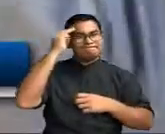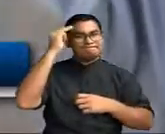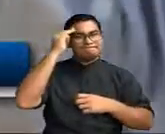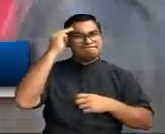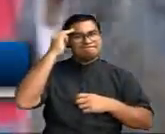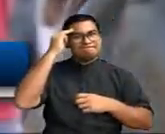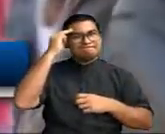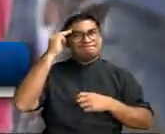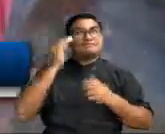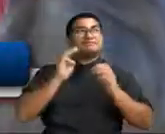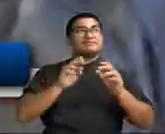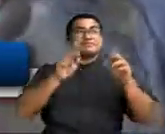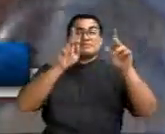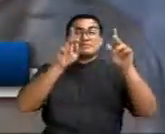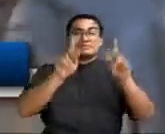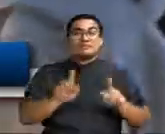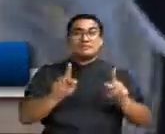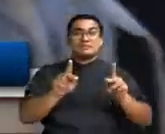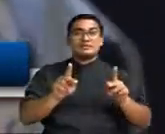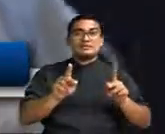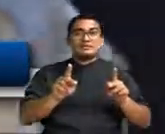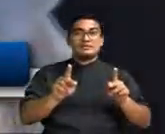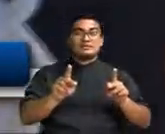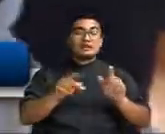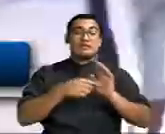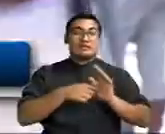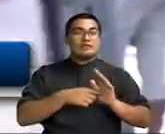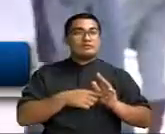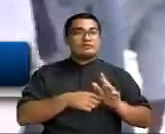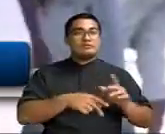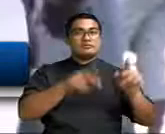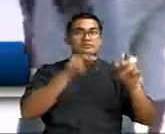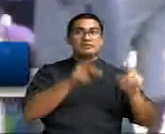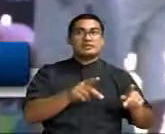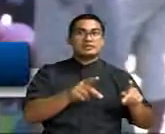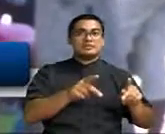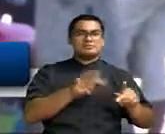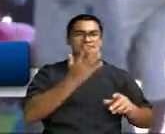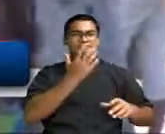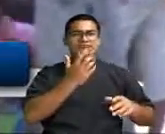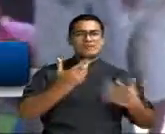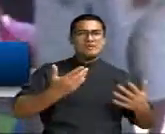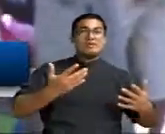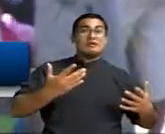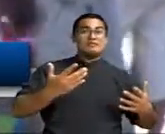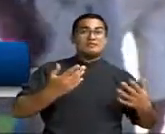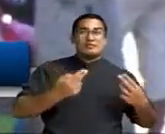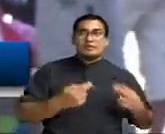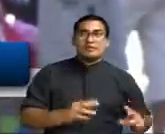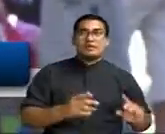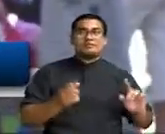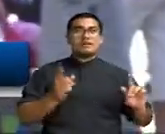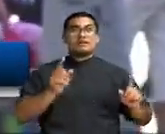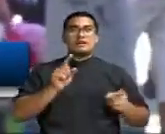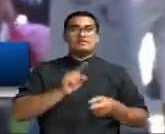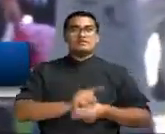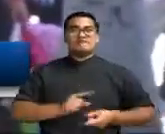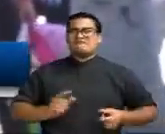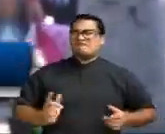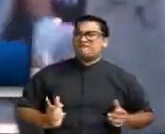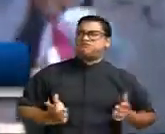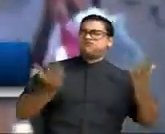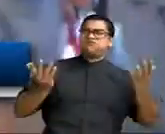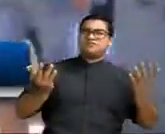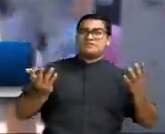ya puede pasar de algo normal a algo patológico, que ya es un trastorno que tiene que